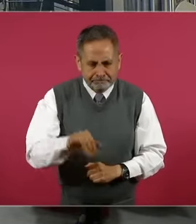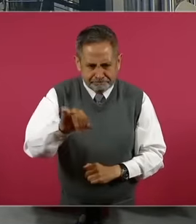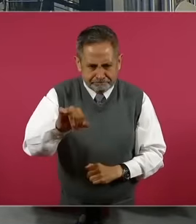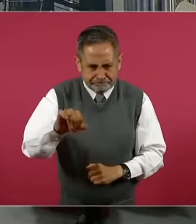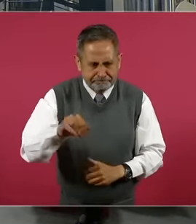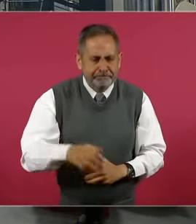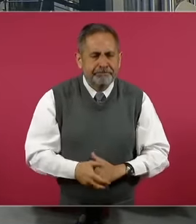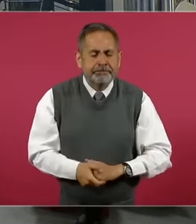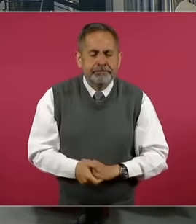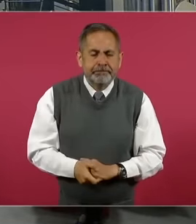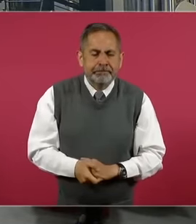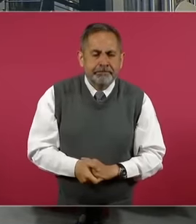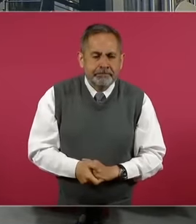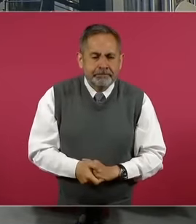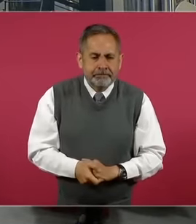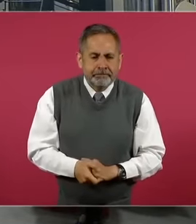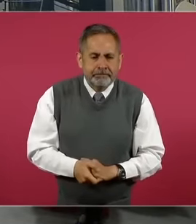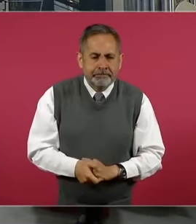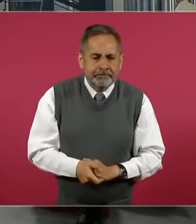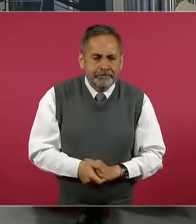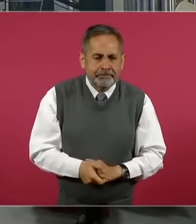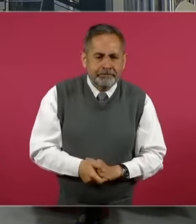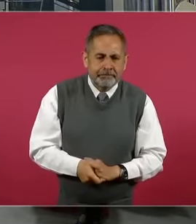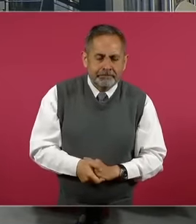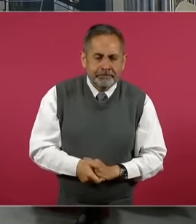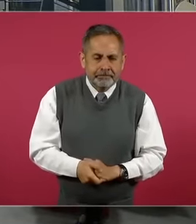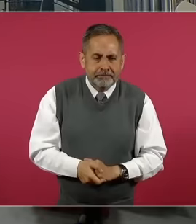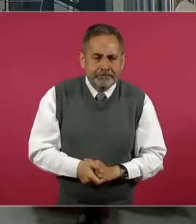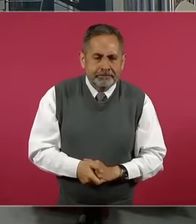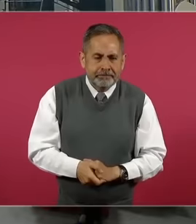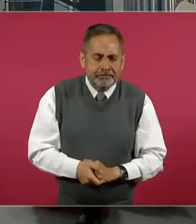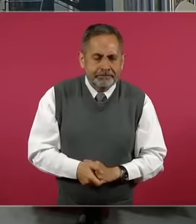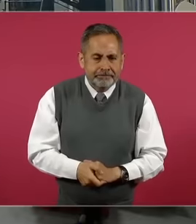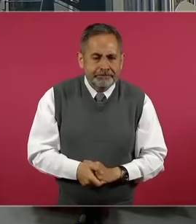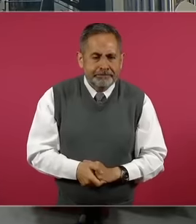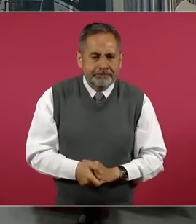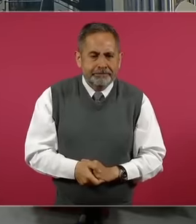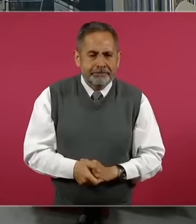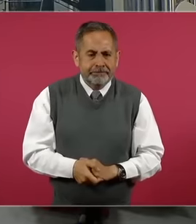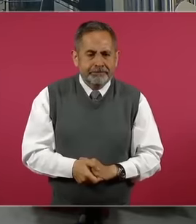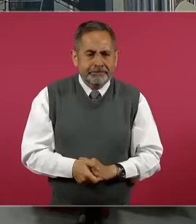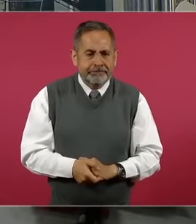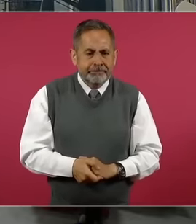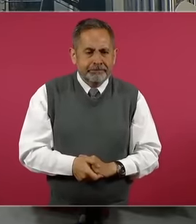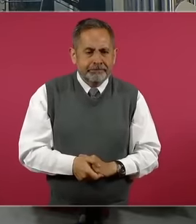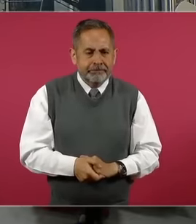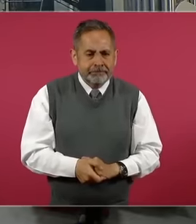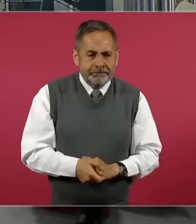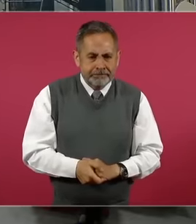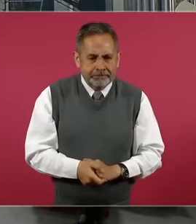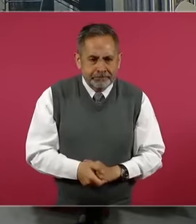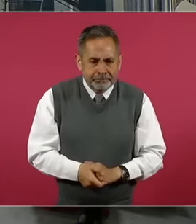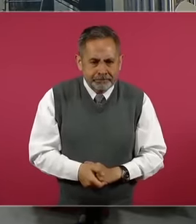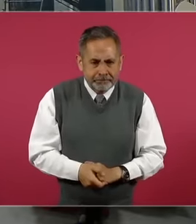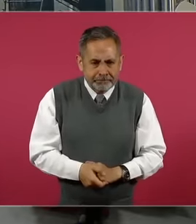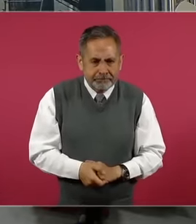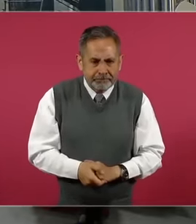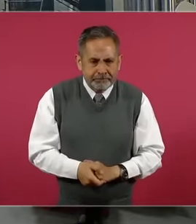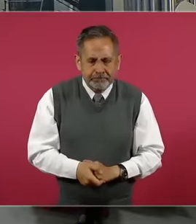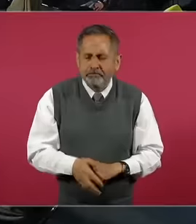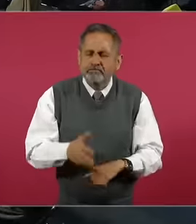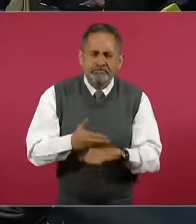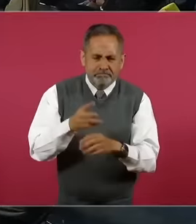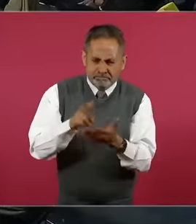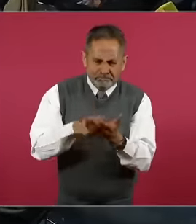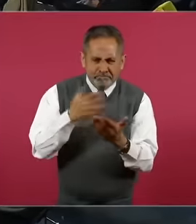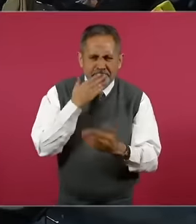Isabel Burguello, la gobernadora Belén Pilar, una obra que nos sacó del apuro a todos los tijuanenses y que la verdad le agradecemos. Pero muy